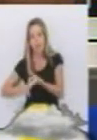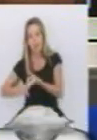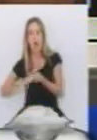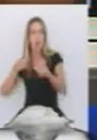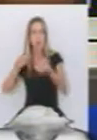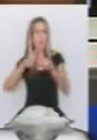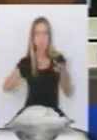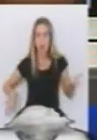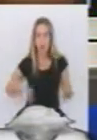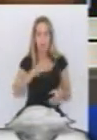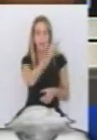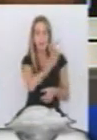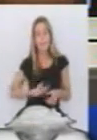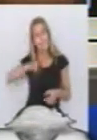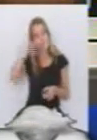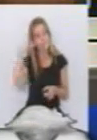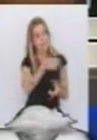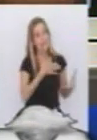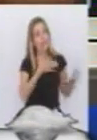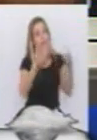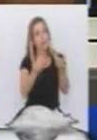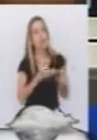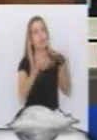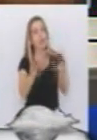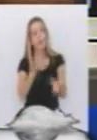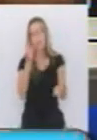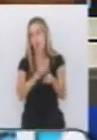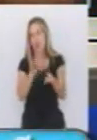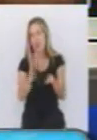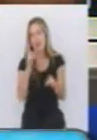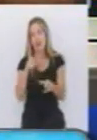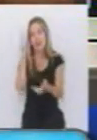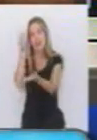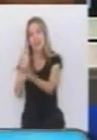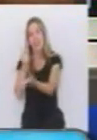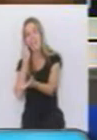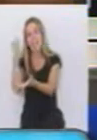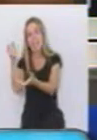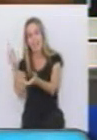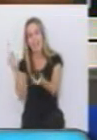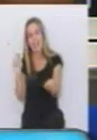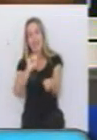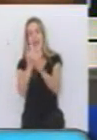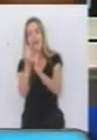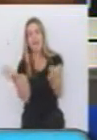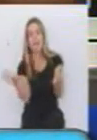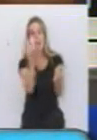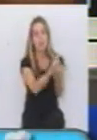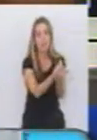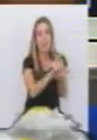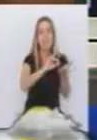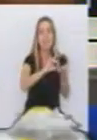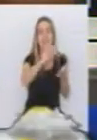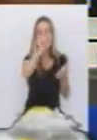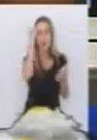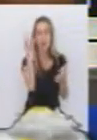de intendente de Loma de Zamora a ser una figura conocida como primer candidato a diputado nacional. Entonces, el kirchnerismo puro y Aníbal Fernández, que dice eso, se